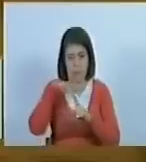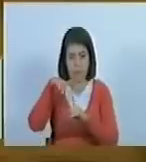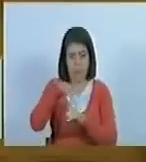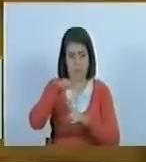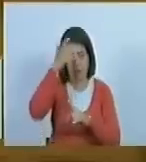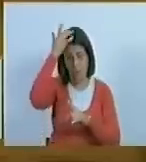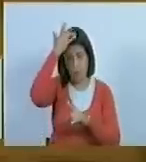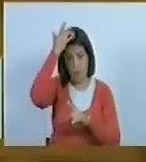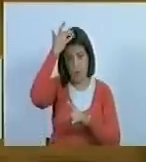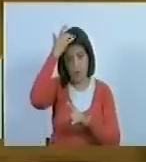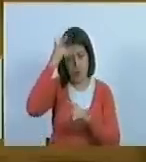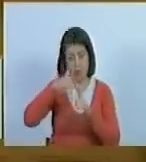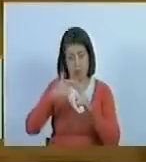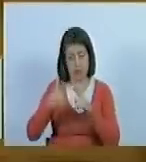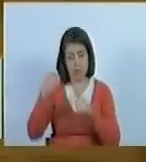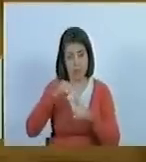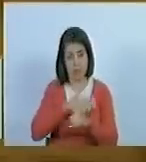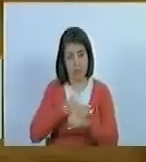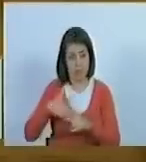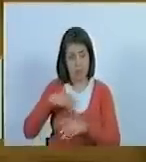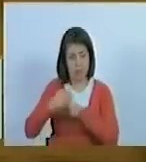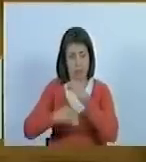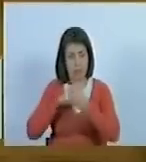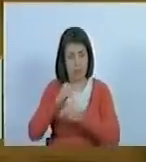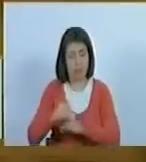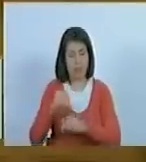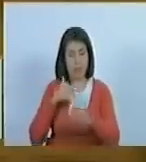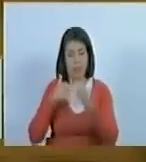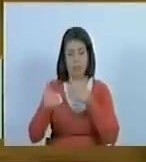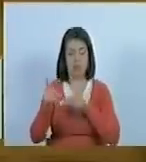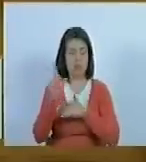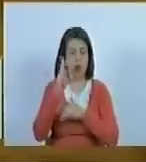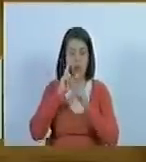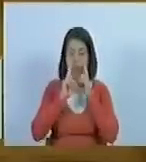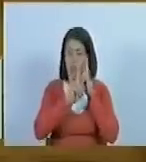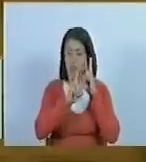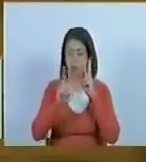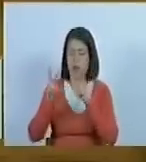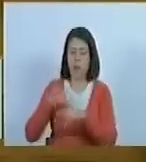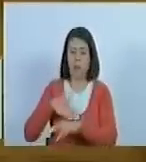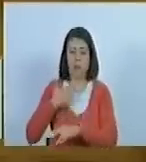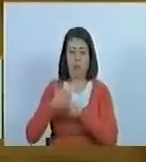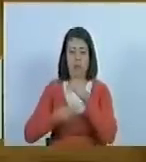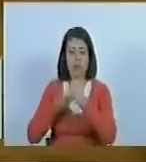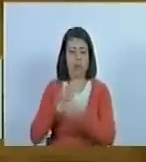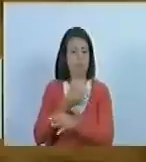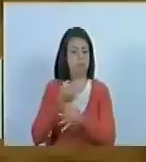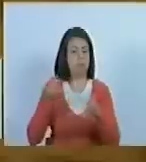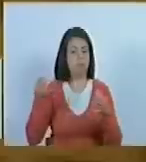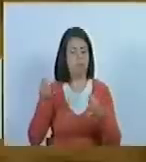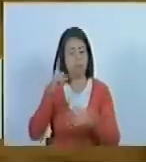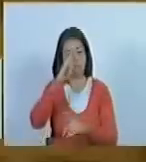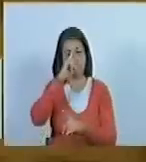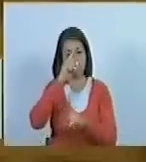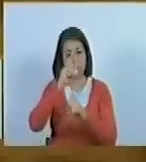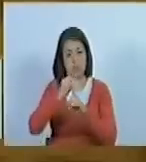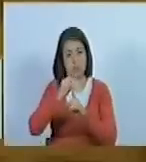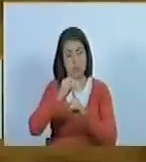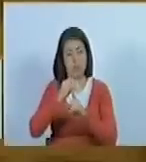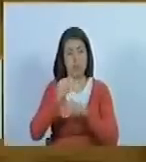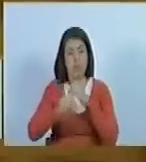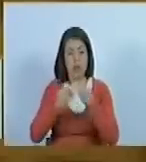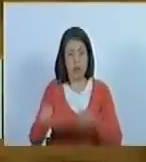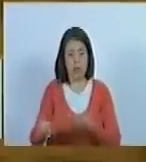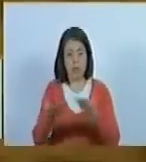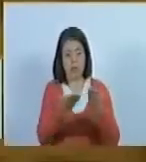disimular a toda costa la intencionalidad para que pase inadvertida a las audiencias y pueda ser efectiva. El objetivo es